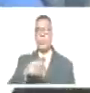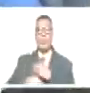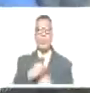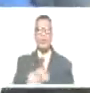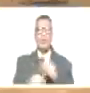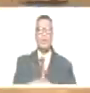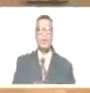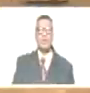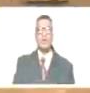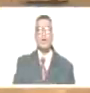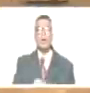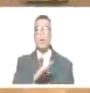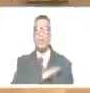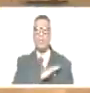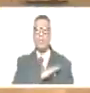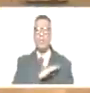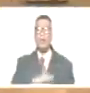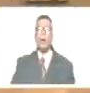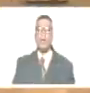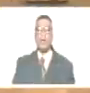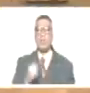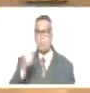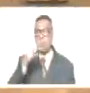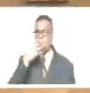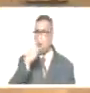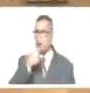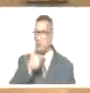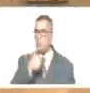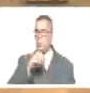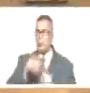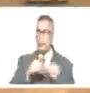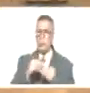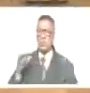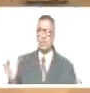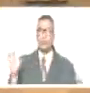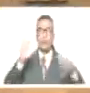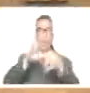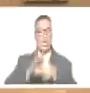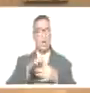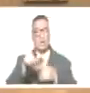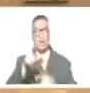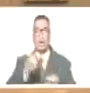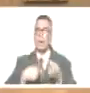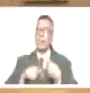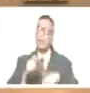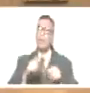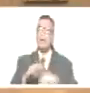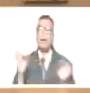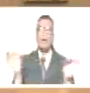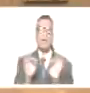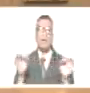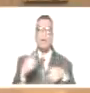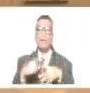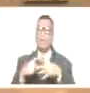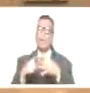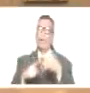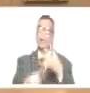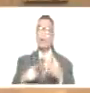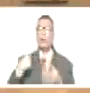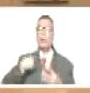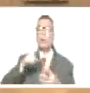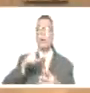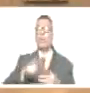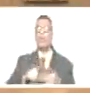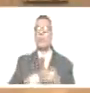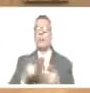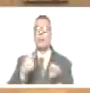mi parte, estoy bien resuelto a no mezclarme en este negocio ni en ninguno otro que tenga un carácter comercial.